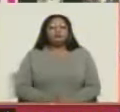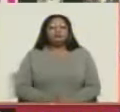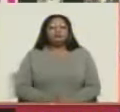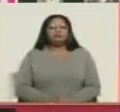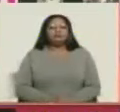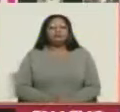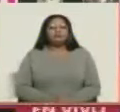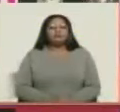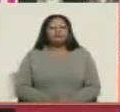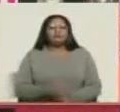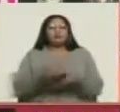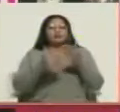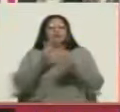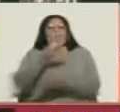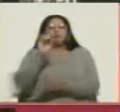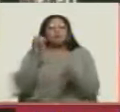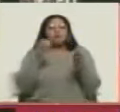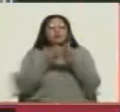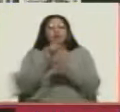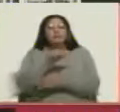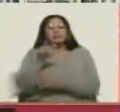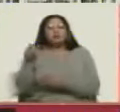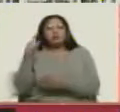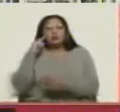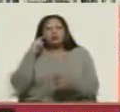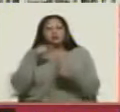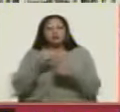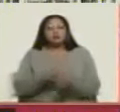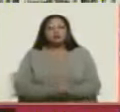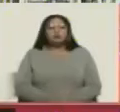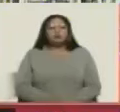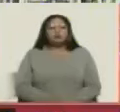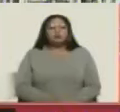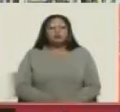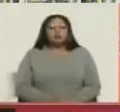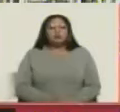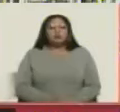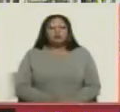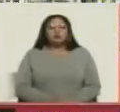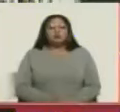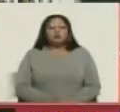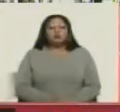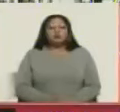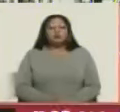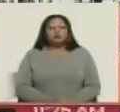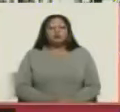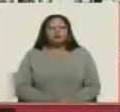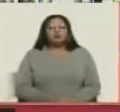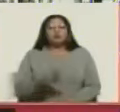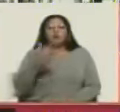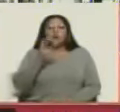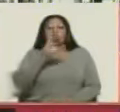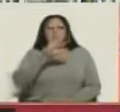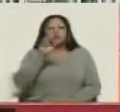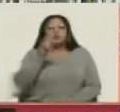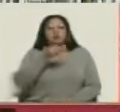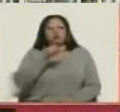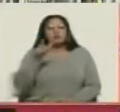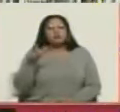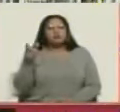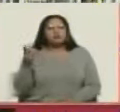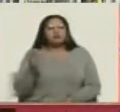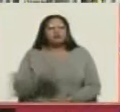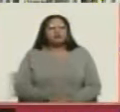Casi 50.000 personas. Bueno, entonces vamos a... Sí, en promedio 50, ¿verdad? 50 por sala.